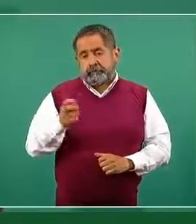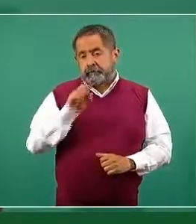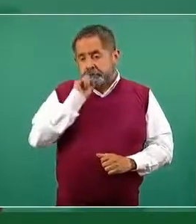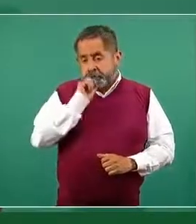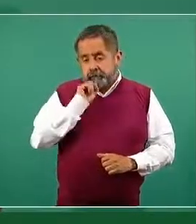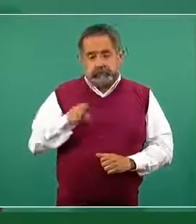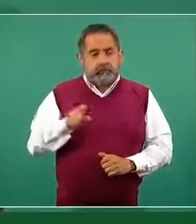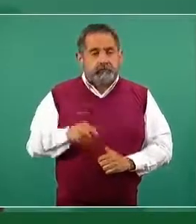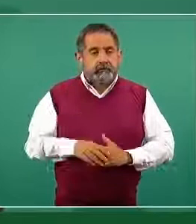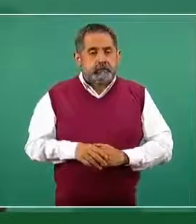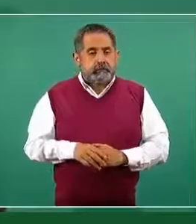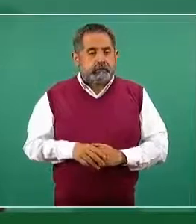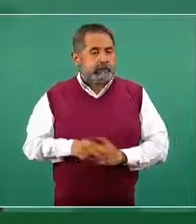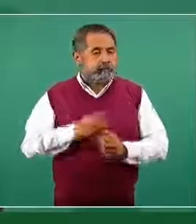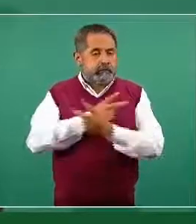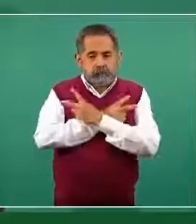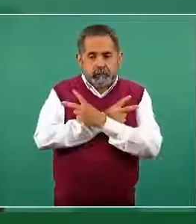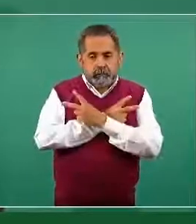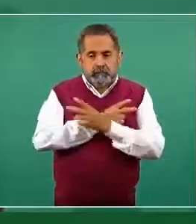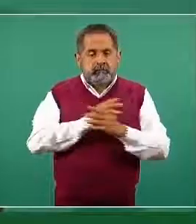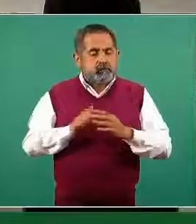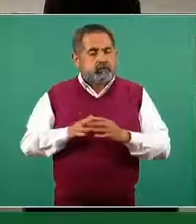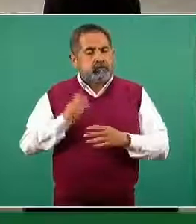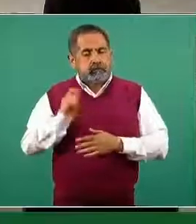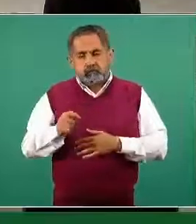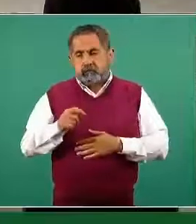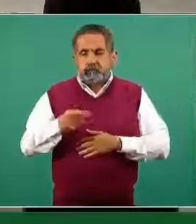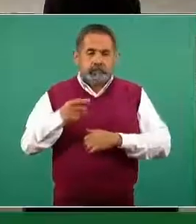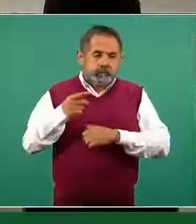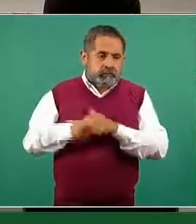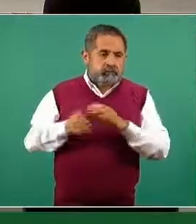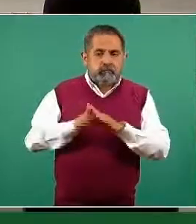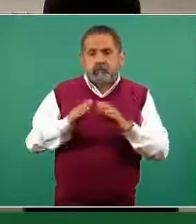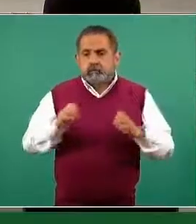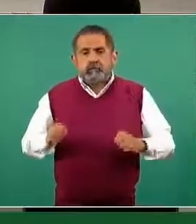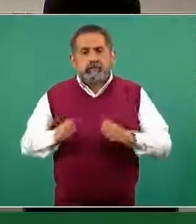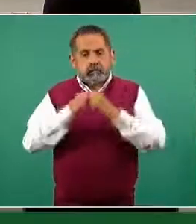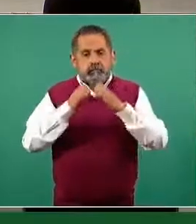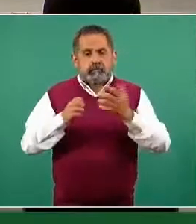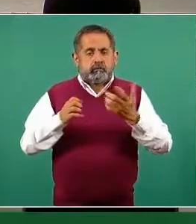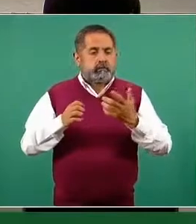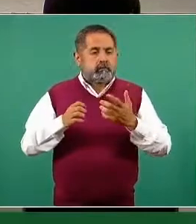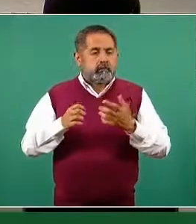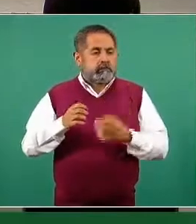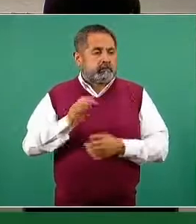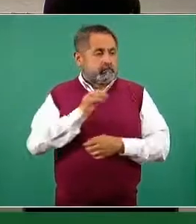las vacaciones un potencial riesgo de emergencia de